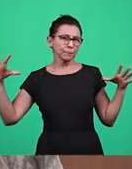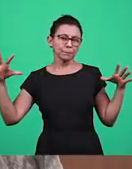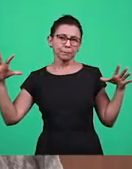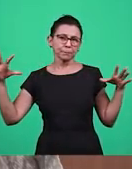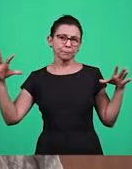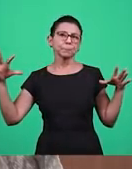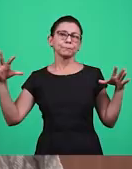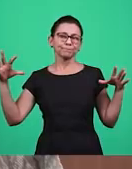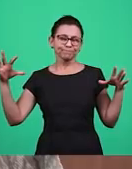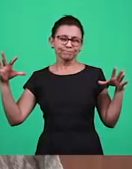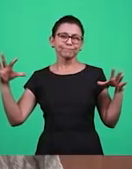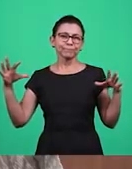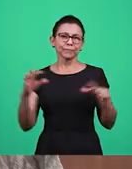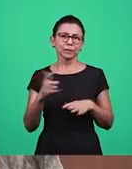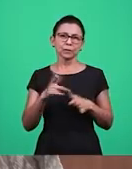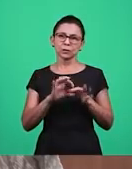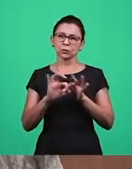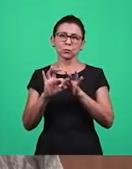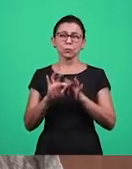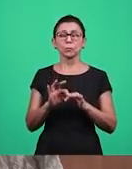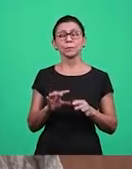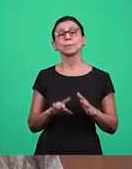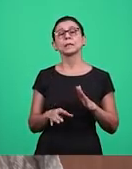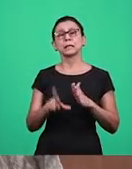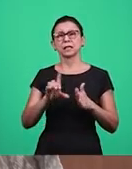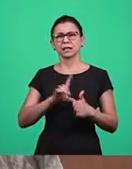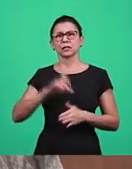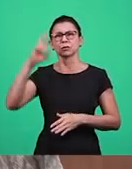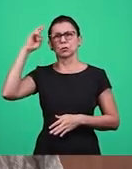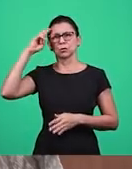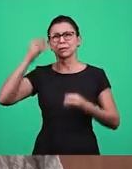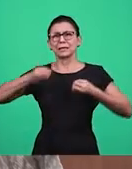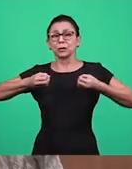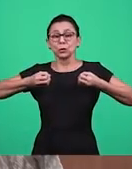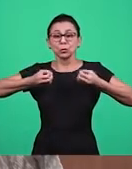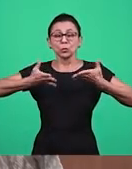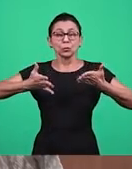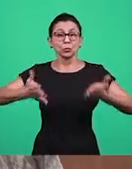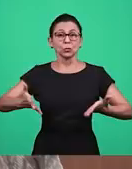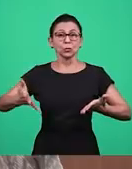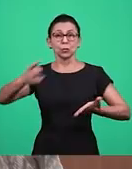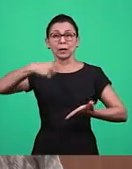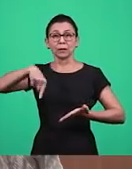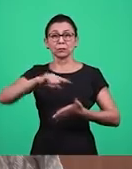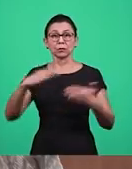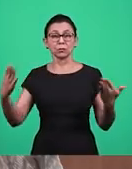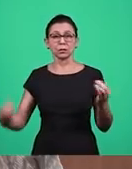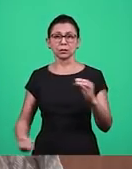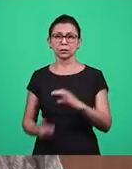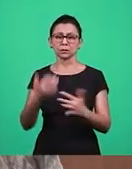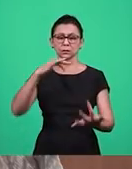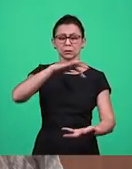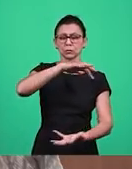Dios, apartarse de Dios. Y salió, y Dios le dio todo al hombre desde la creación. Aquello